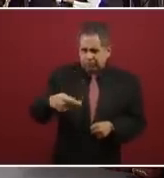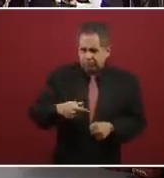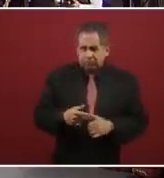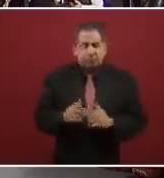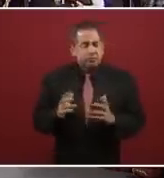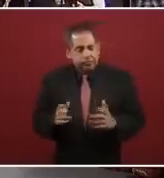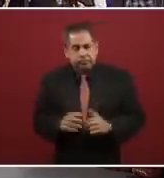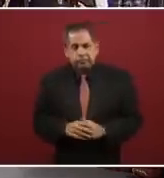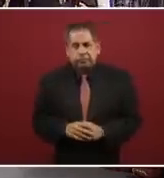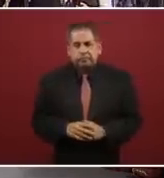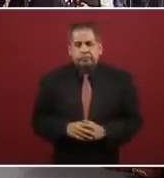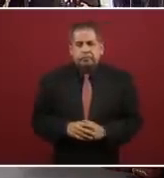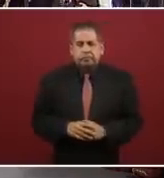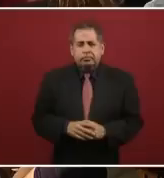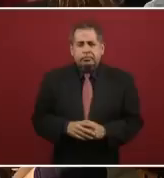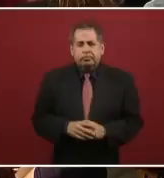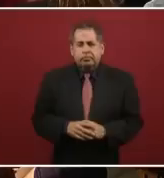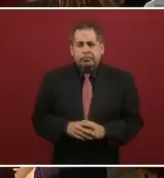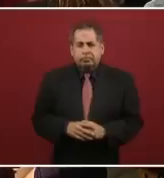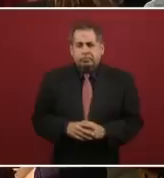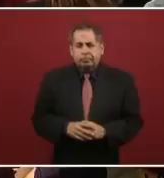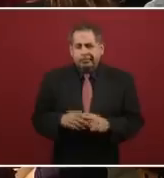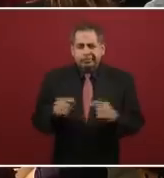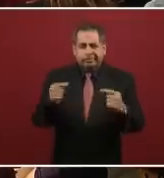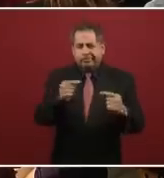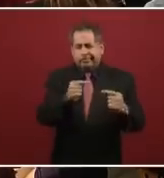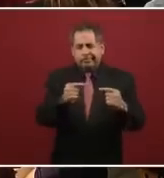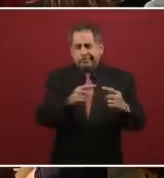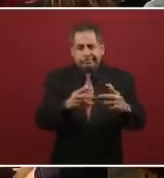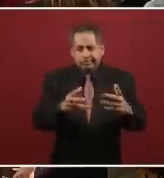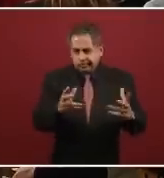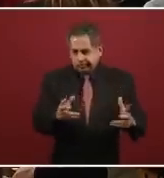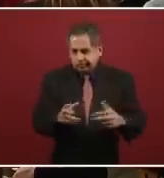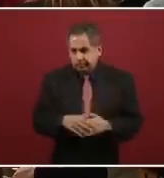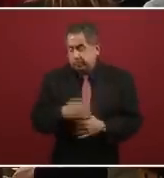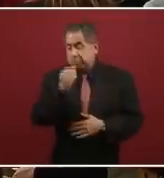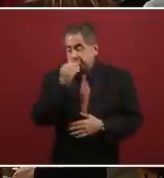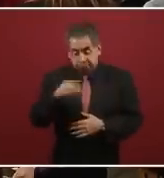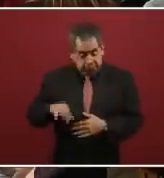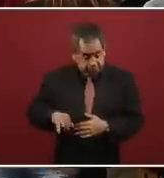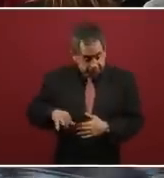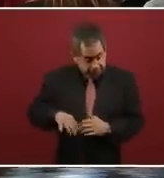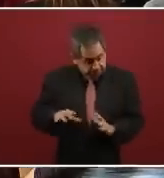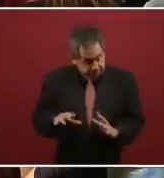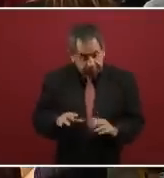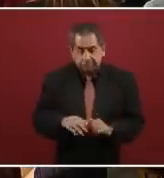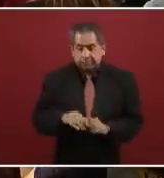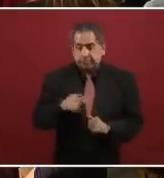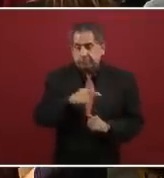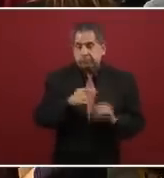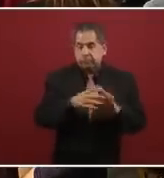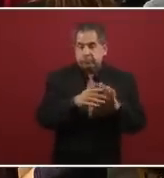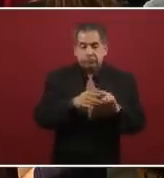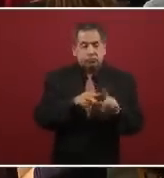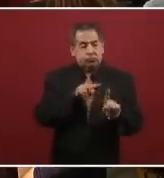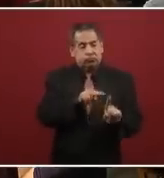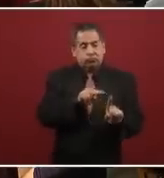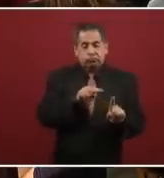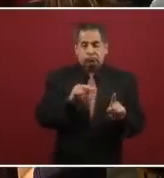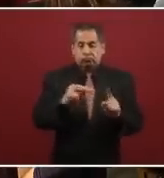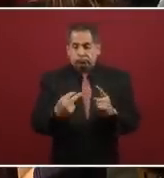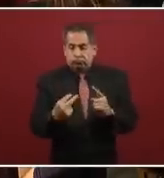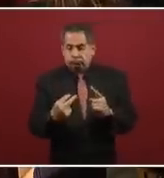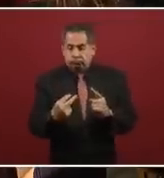que es polémico y es interesante, porque son posturas